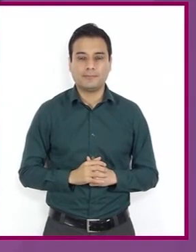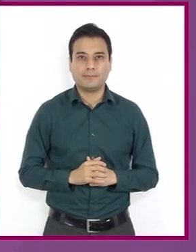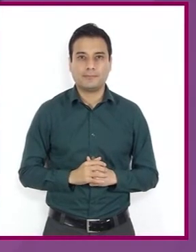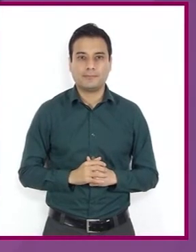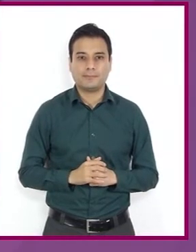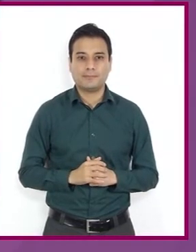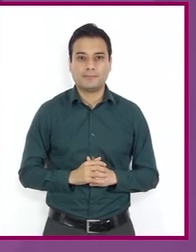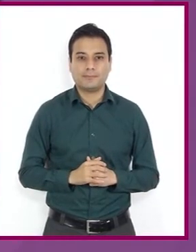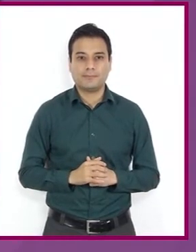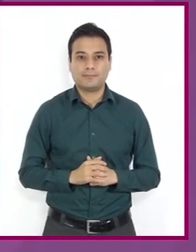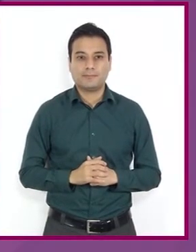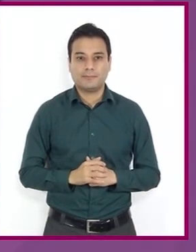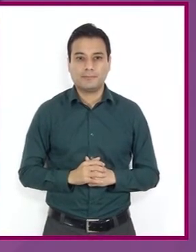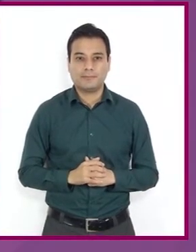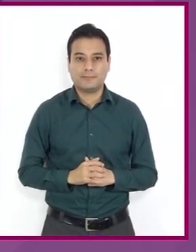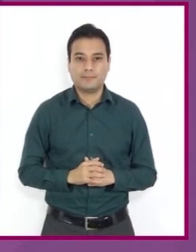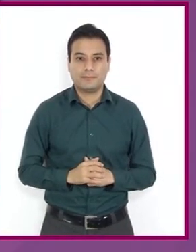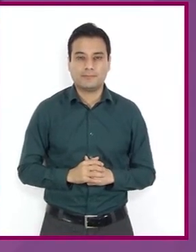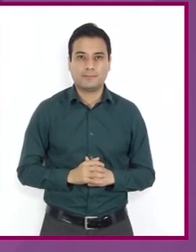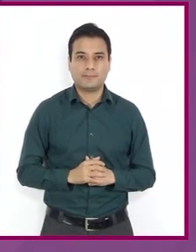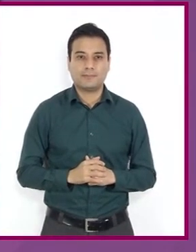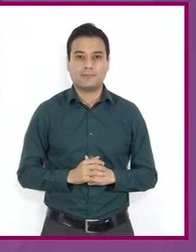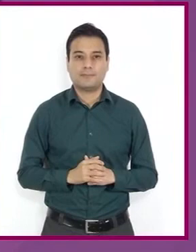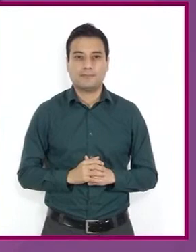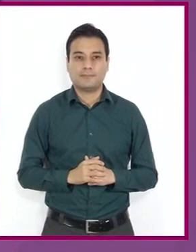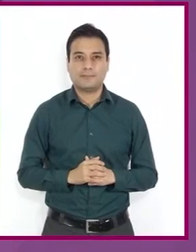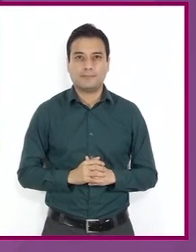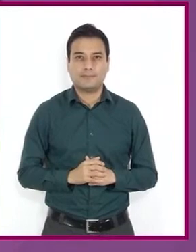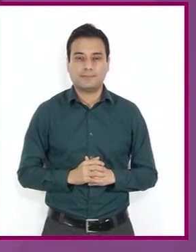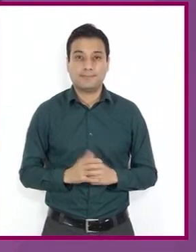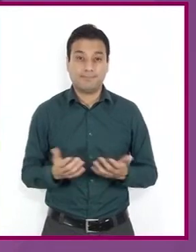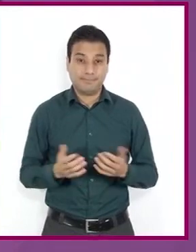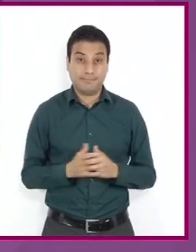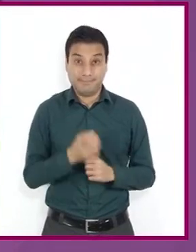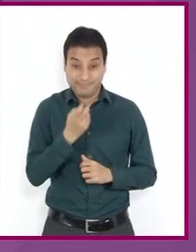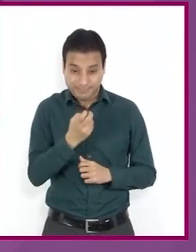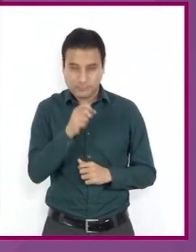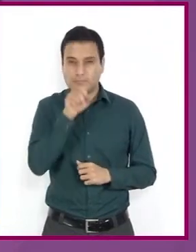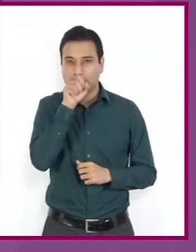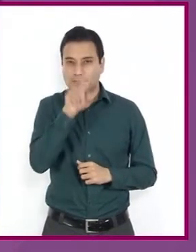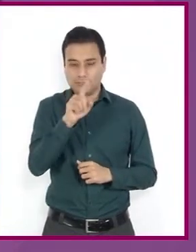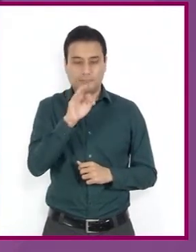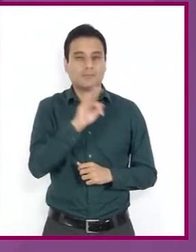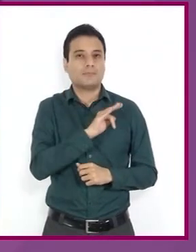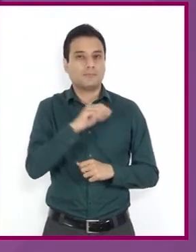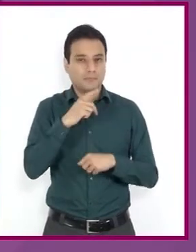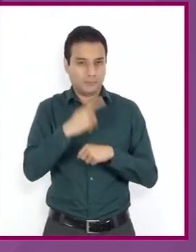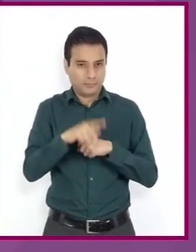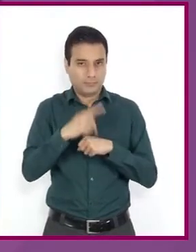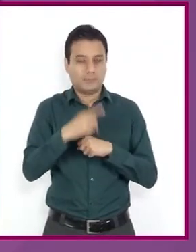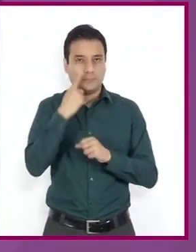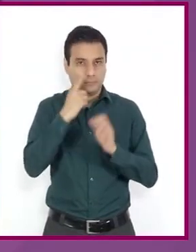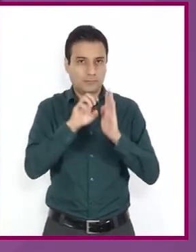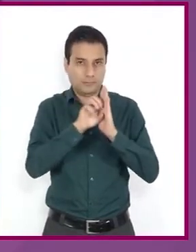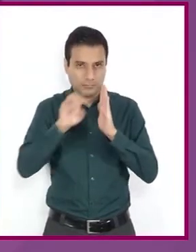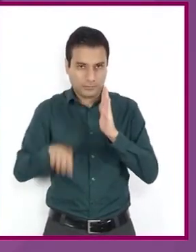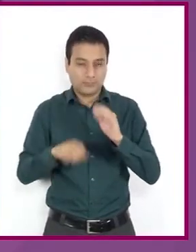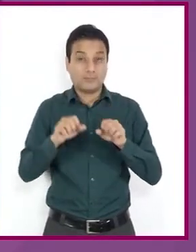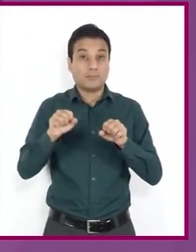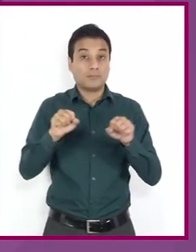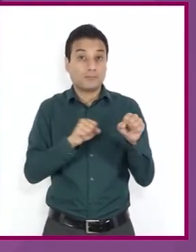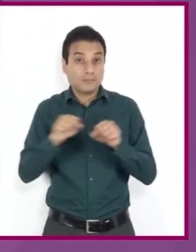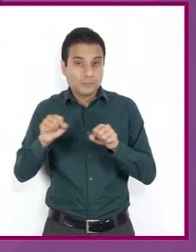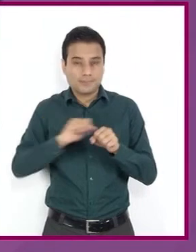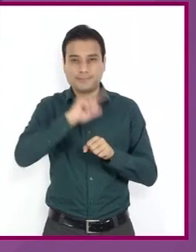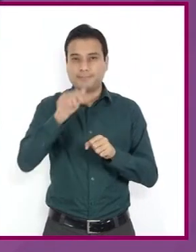Los movimientos ondulatorios están asociados a desastres naturales como los provocados por sismos y tsunamis.